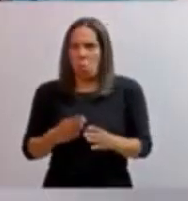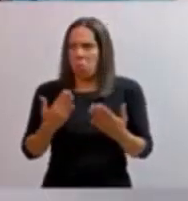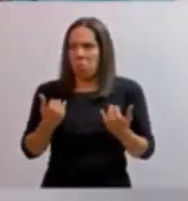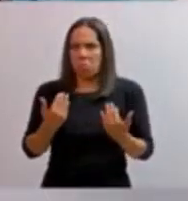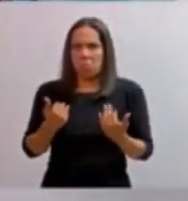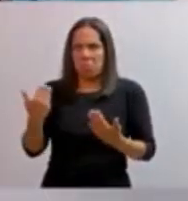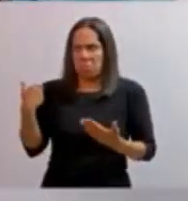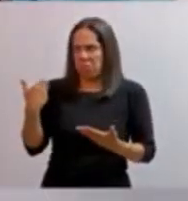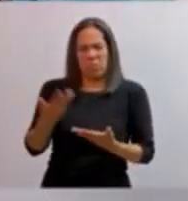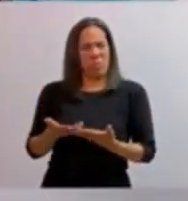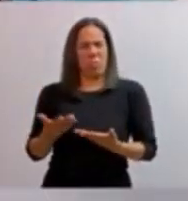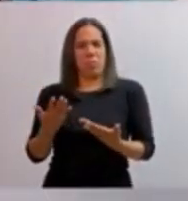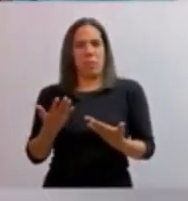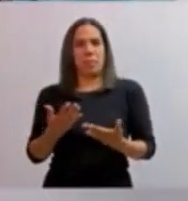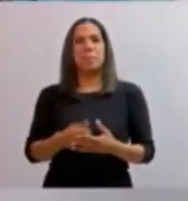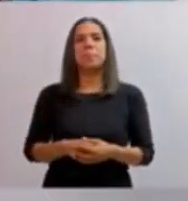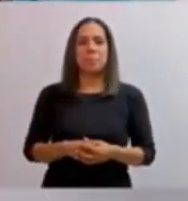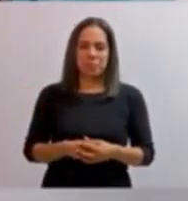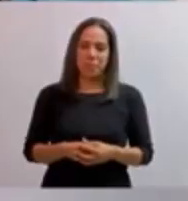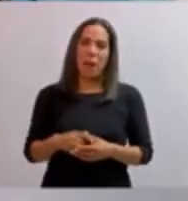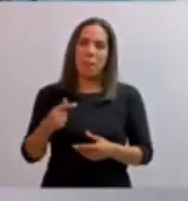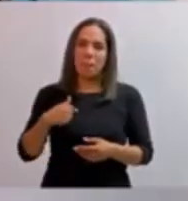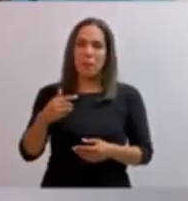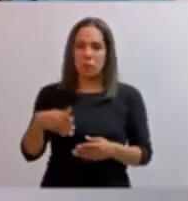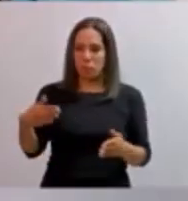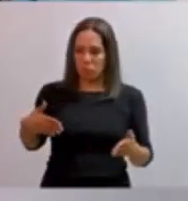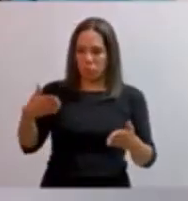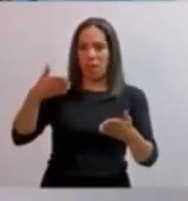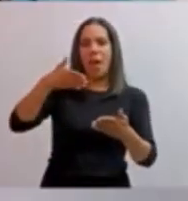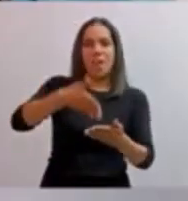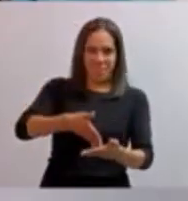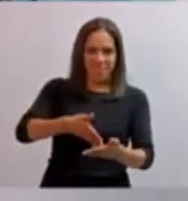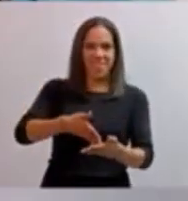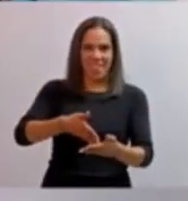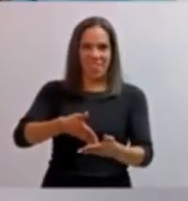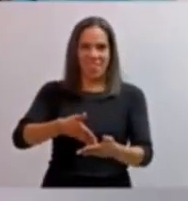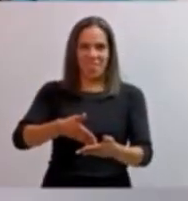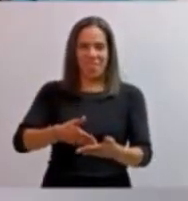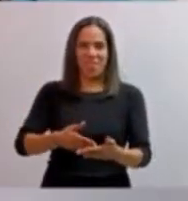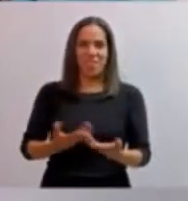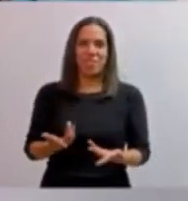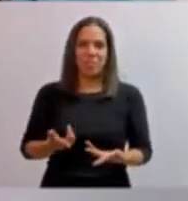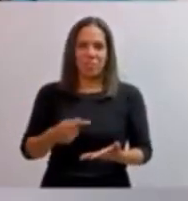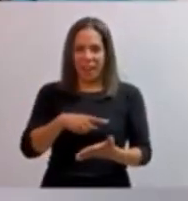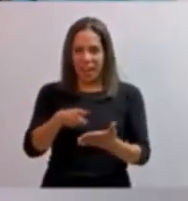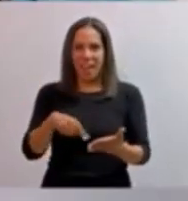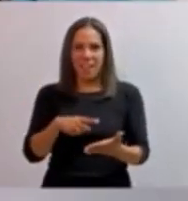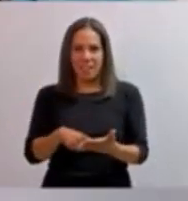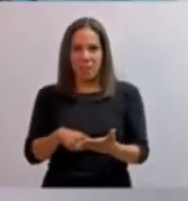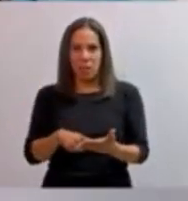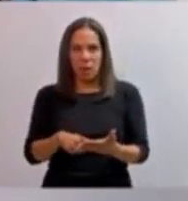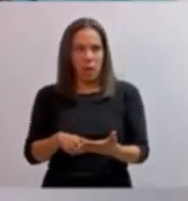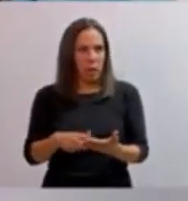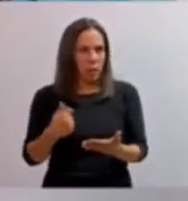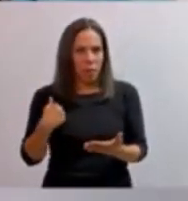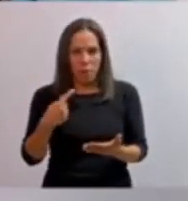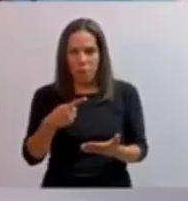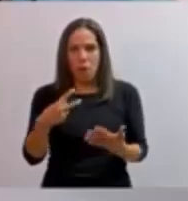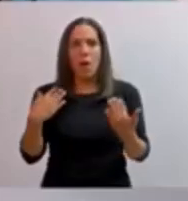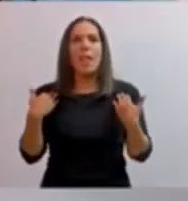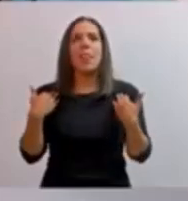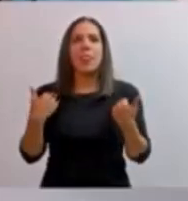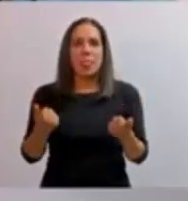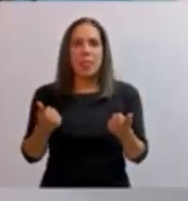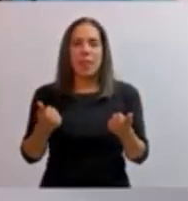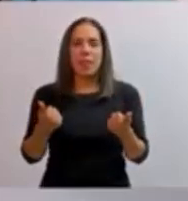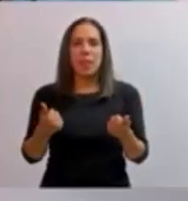nada de eso. Entonces coincide mi llegada con la necesidad, por supuesto, de mi función de